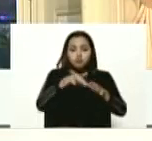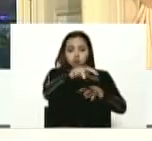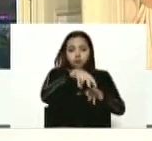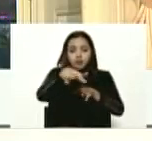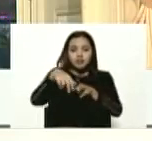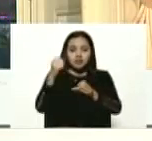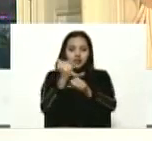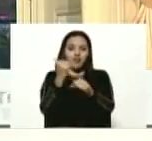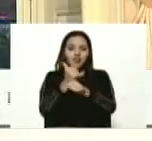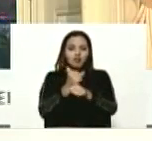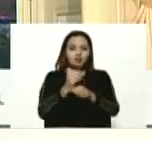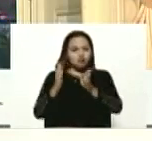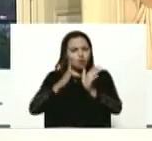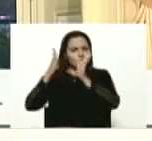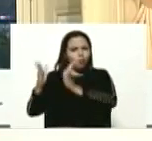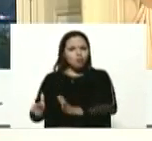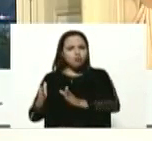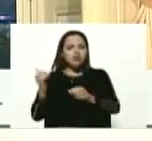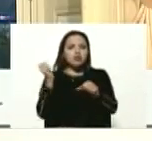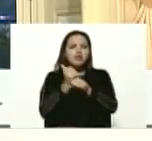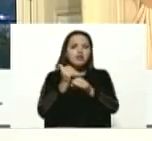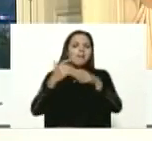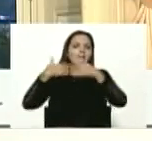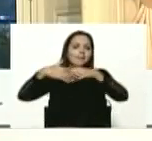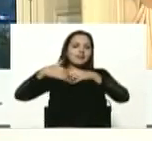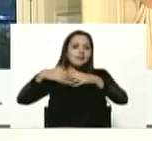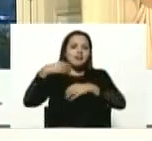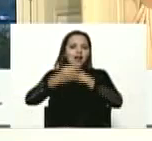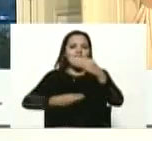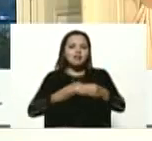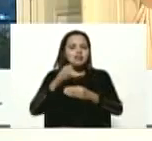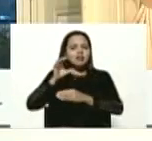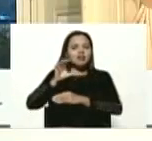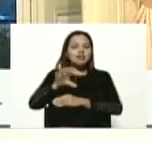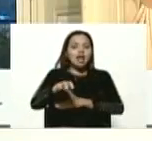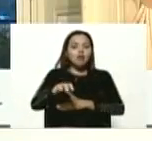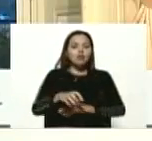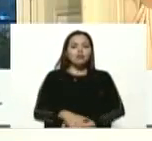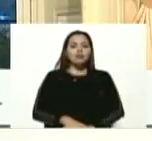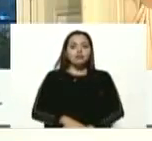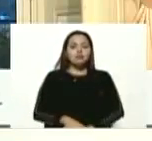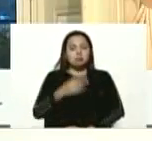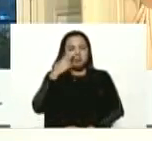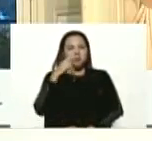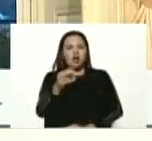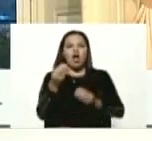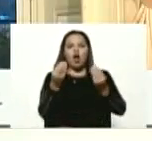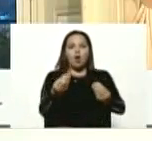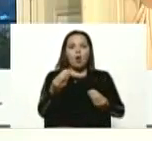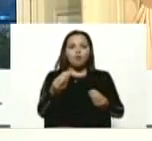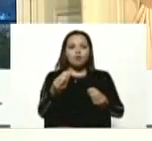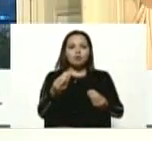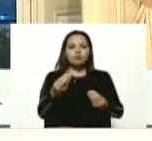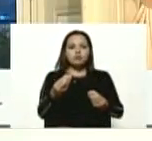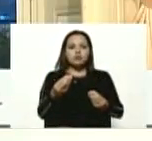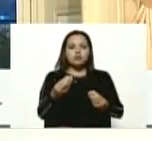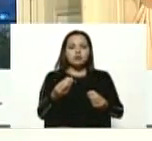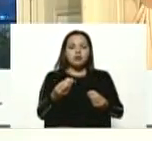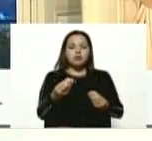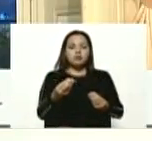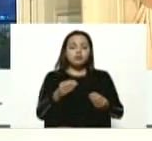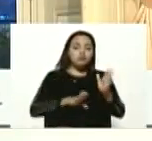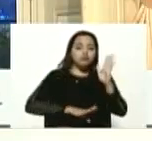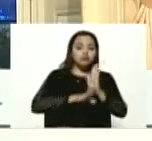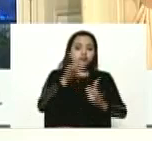Virgilio Oliva, productor agropecuario del Estado, para que ustedes vean la cría de bovinos